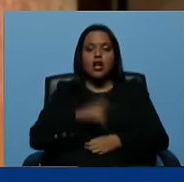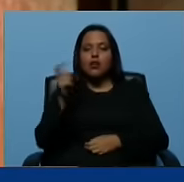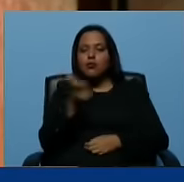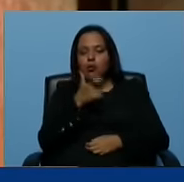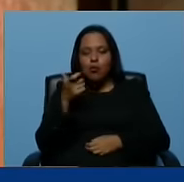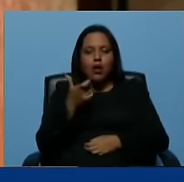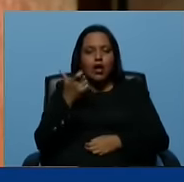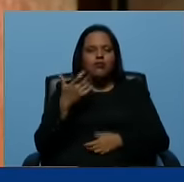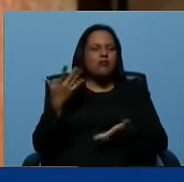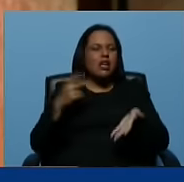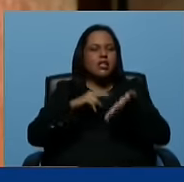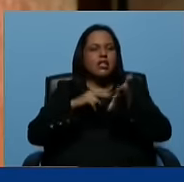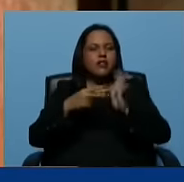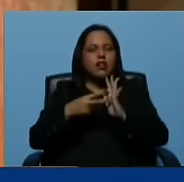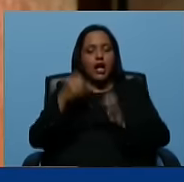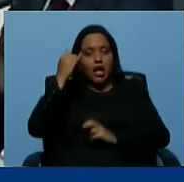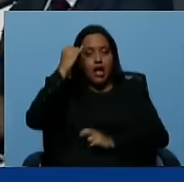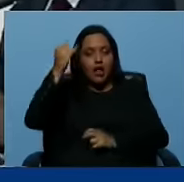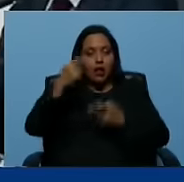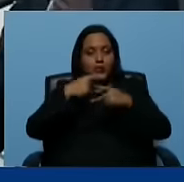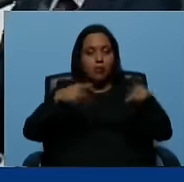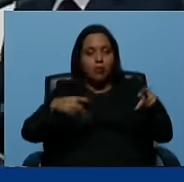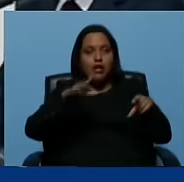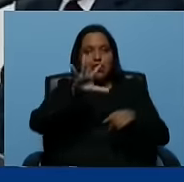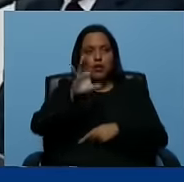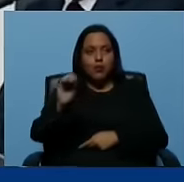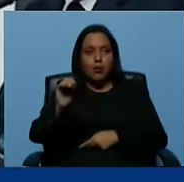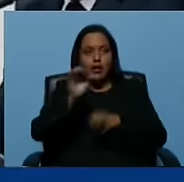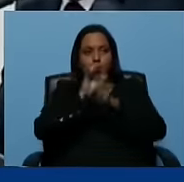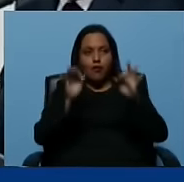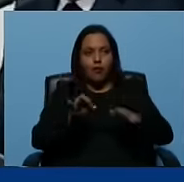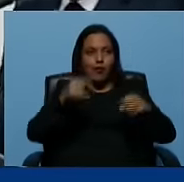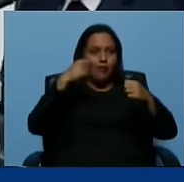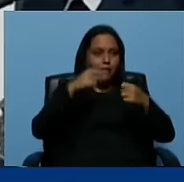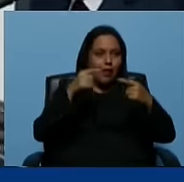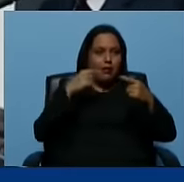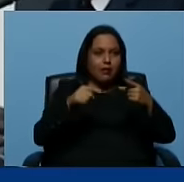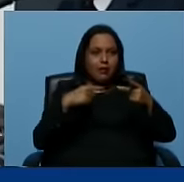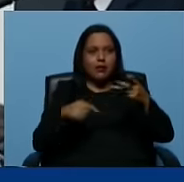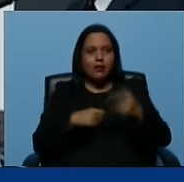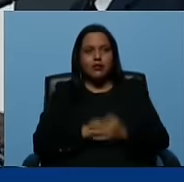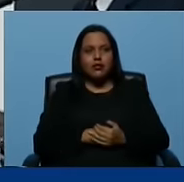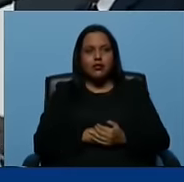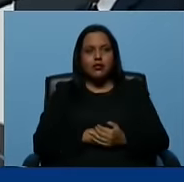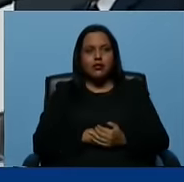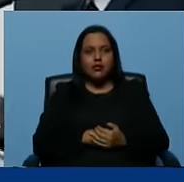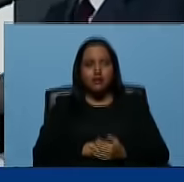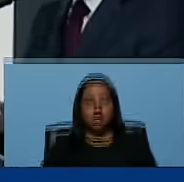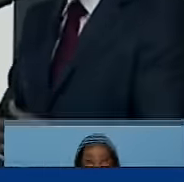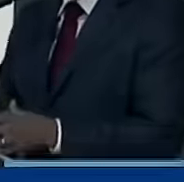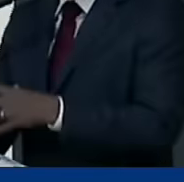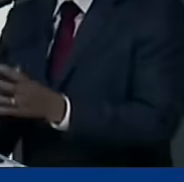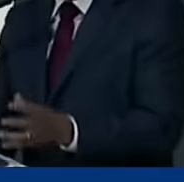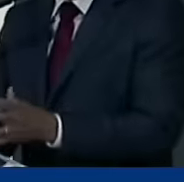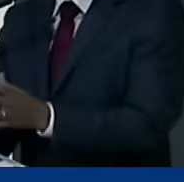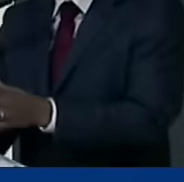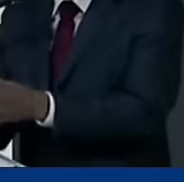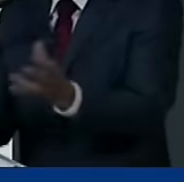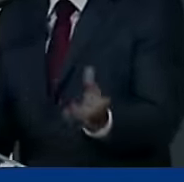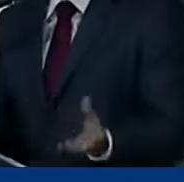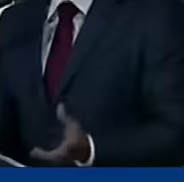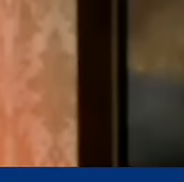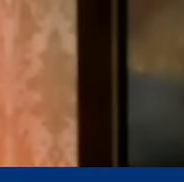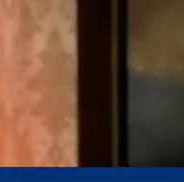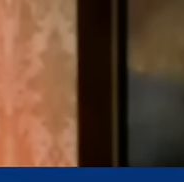qué significa opinión pública. Hay 50 definiciones de opinión pública que van desde la formación de ideas